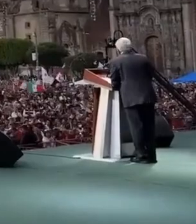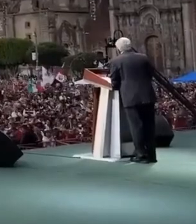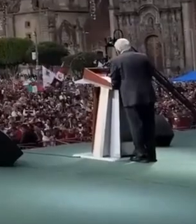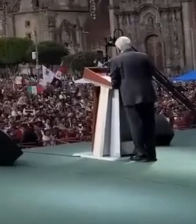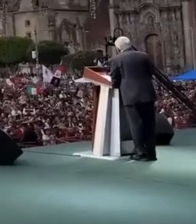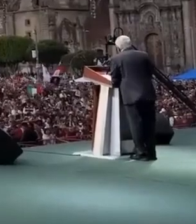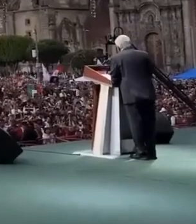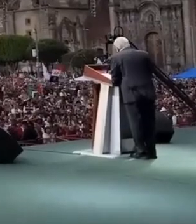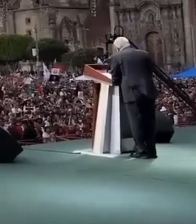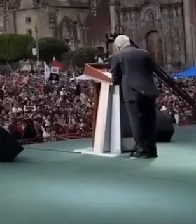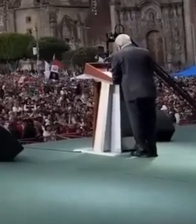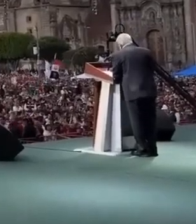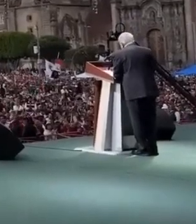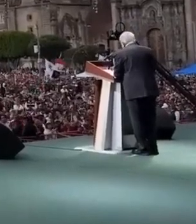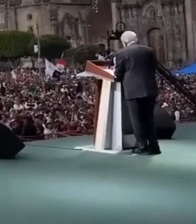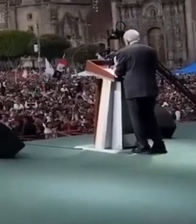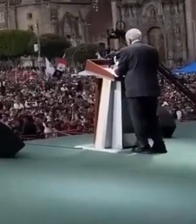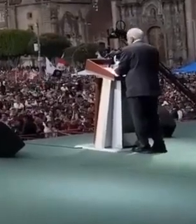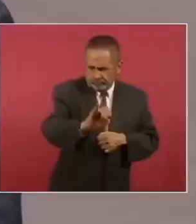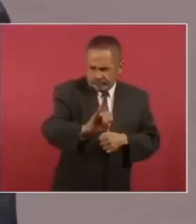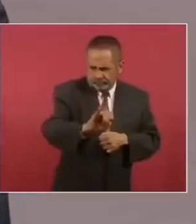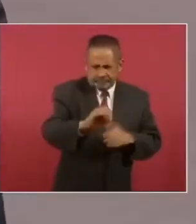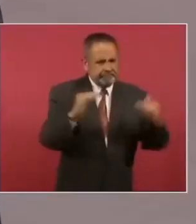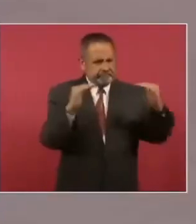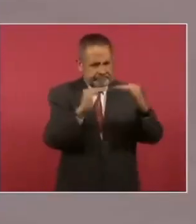¿Cooperación? Sí.